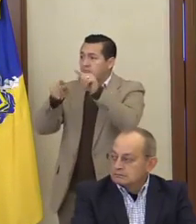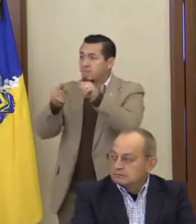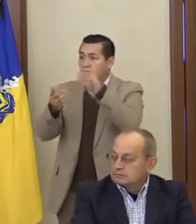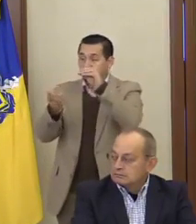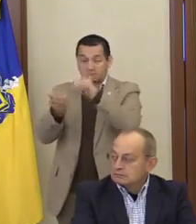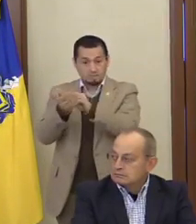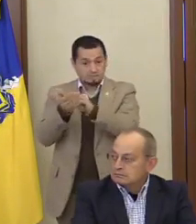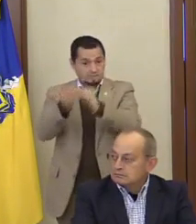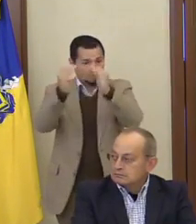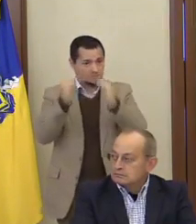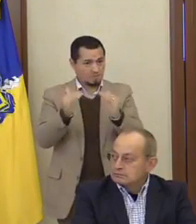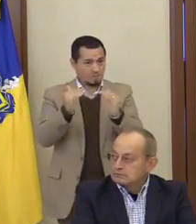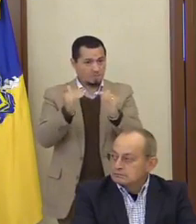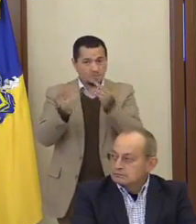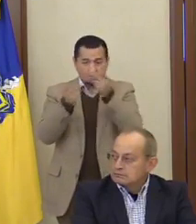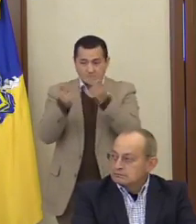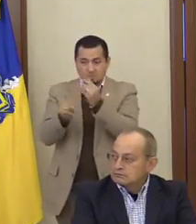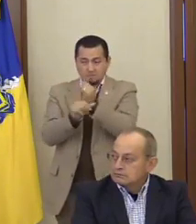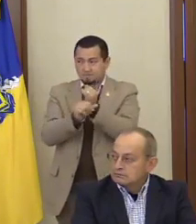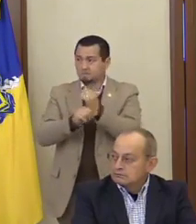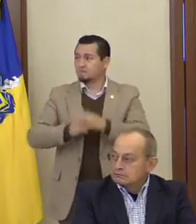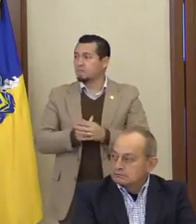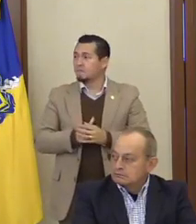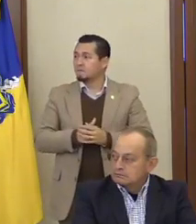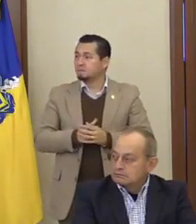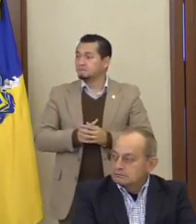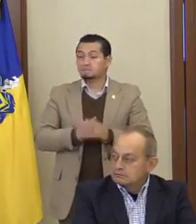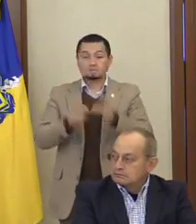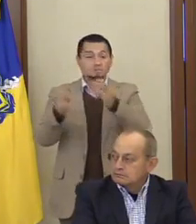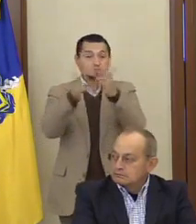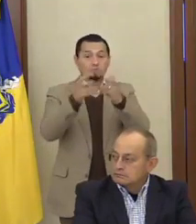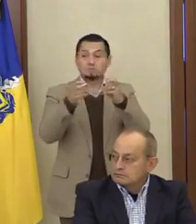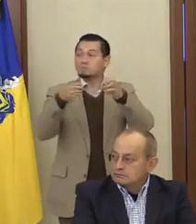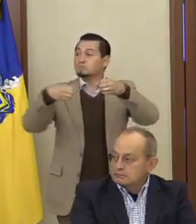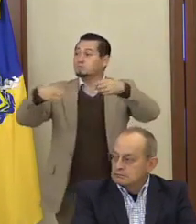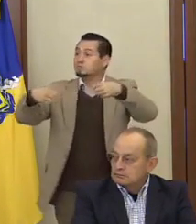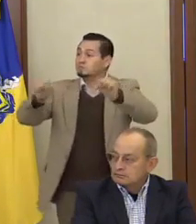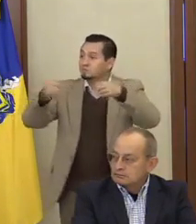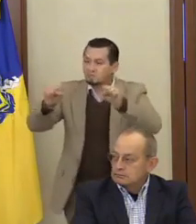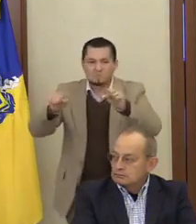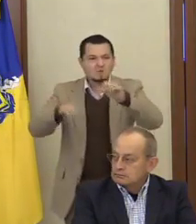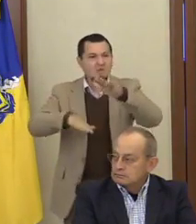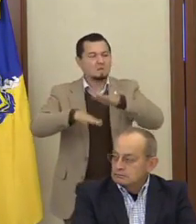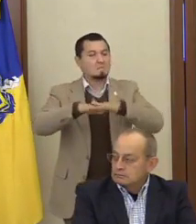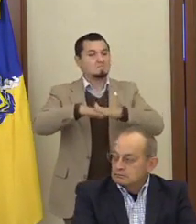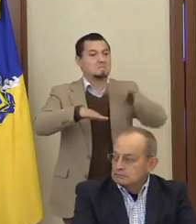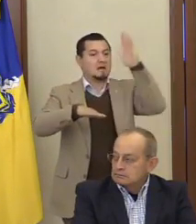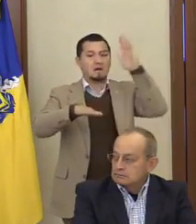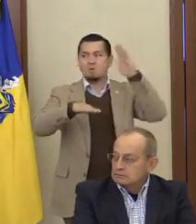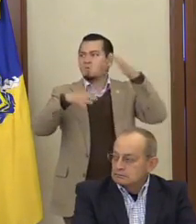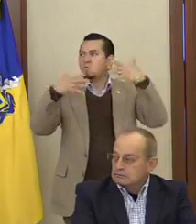reportes municipales, abajo están las carpetas de investigación. Y en el caso de robo de motocicletas es un caso muy similar.